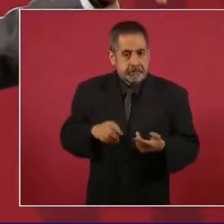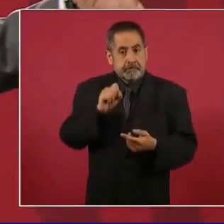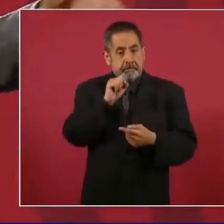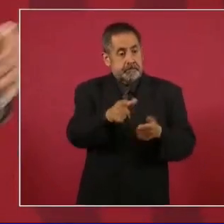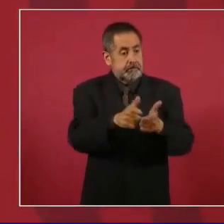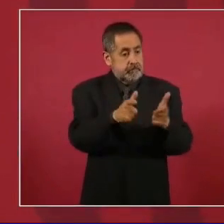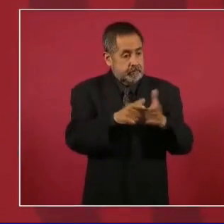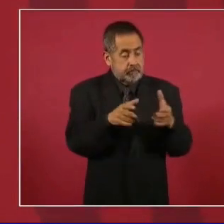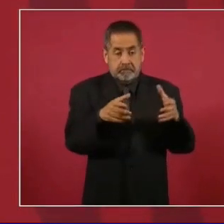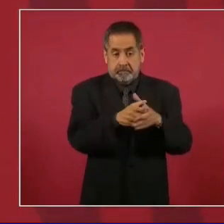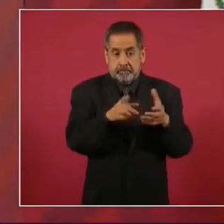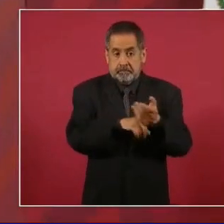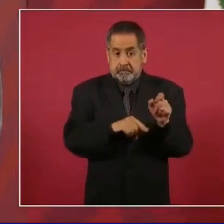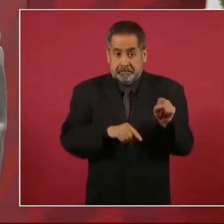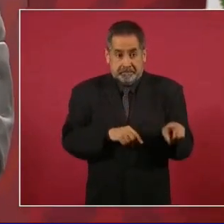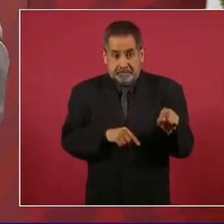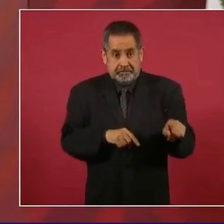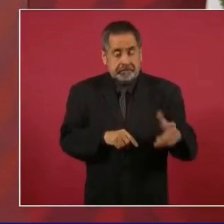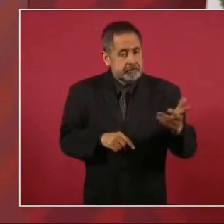grupo